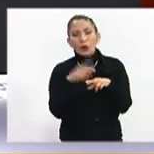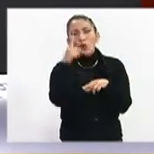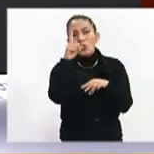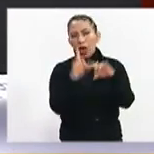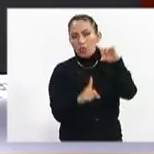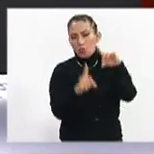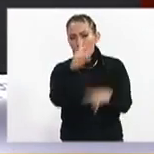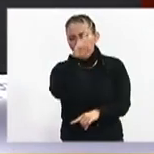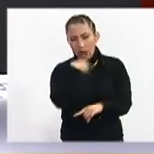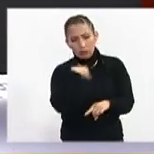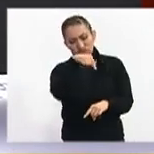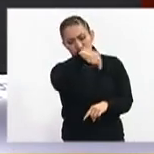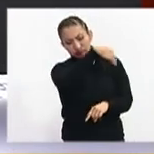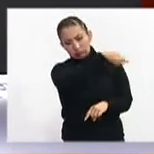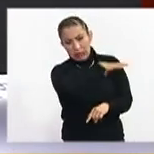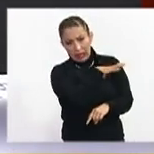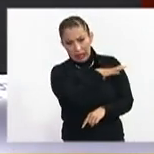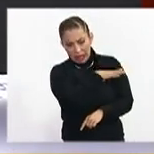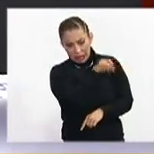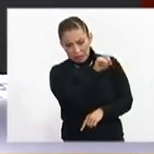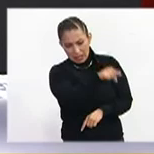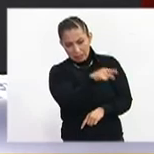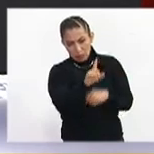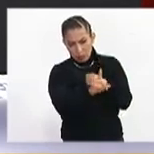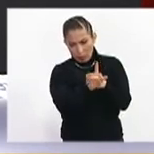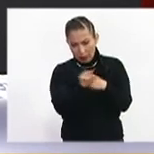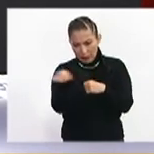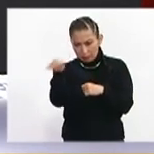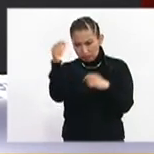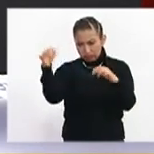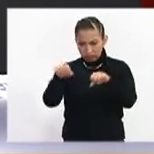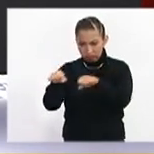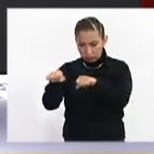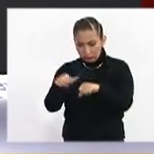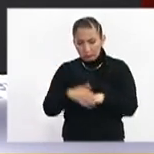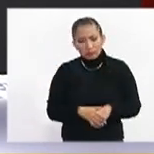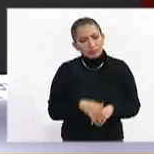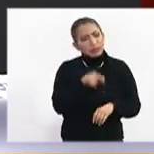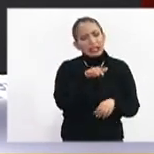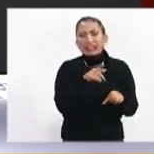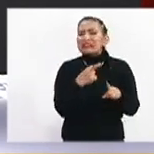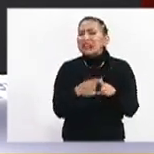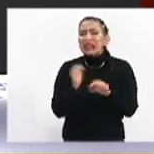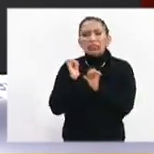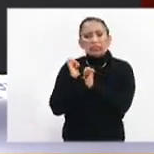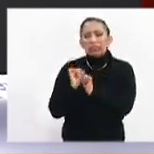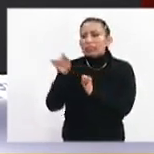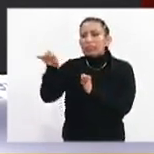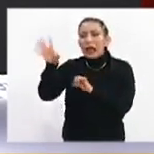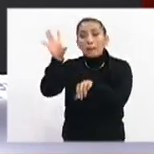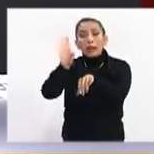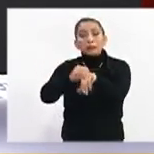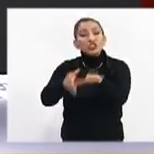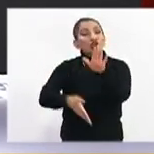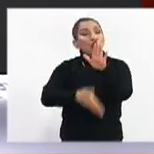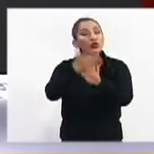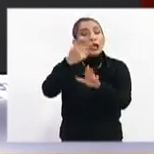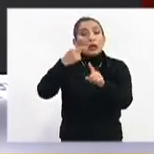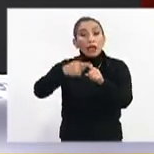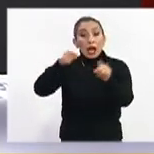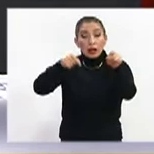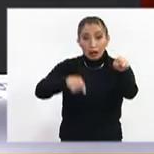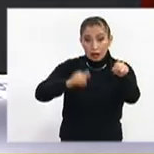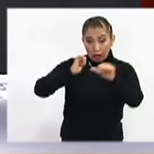una duda que ha surgido con esta catástrofe es, ¿qué autoridad otorga los permisos de construcción?